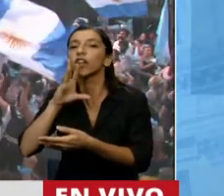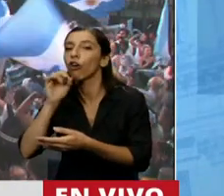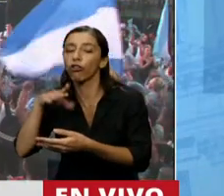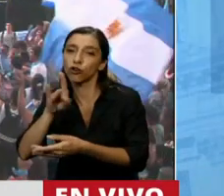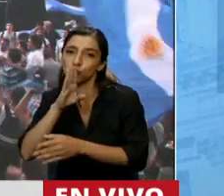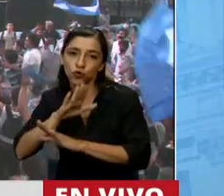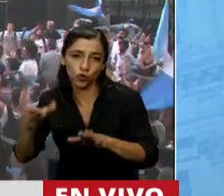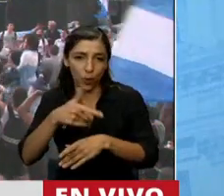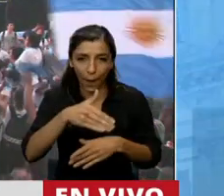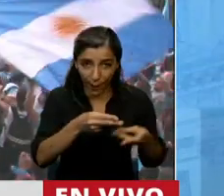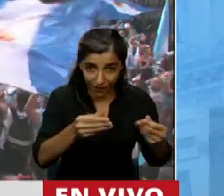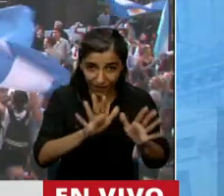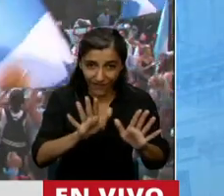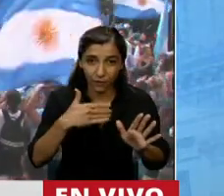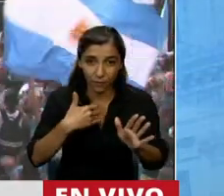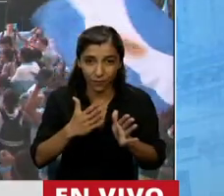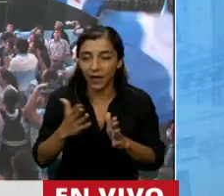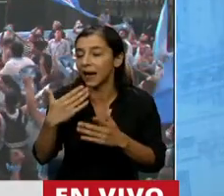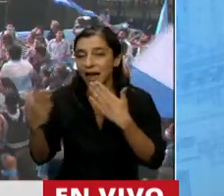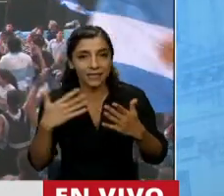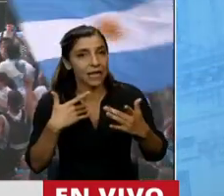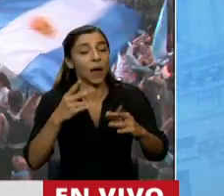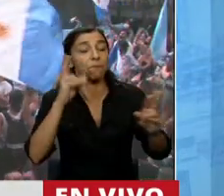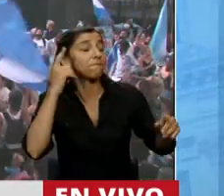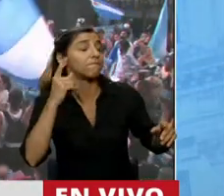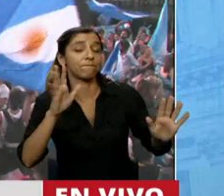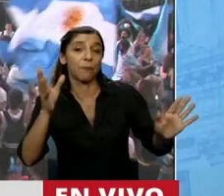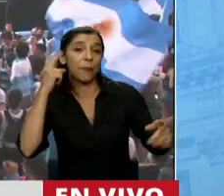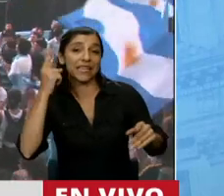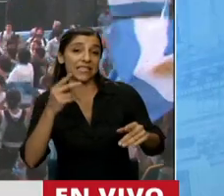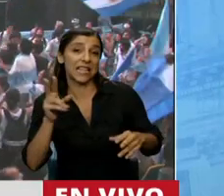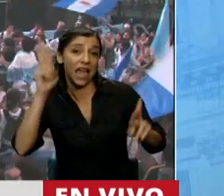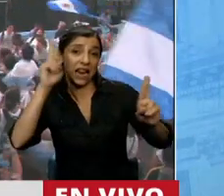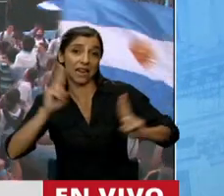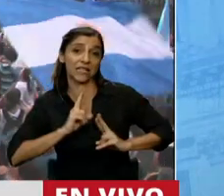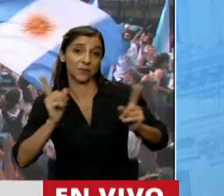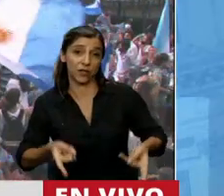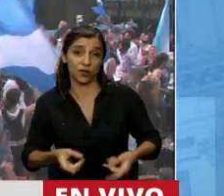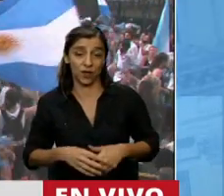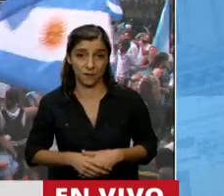favor. Gracias. Creí que nos respetábamos. No dialogue, diputado, gracias.